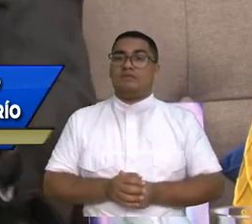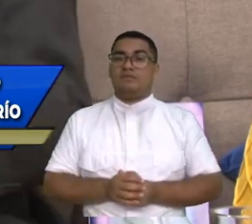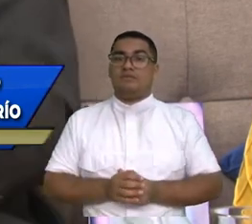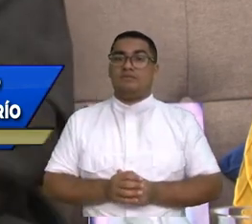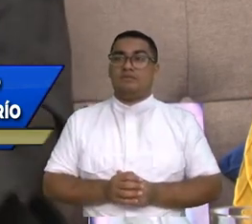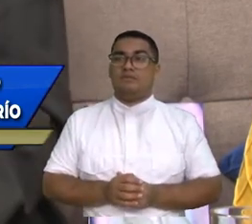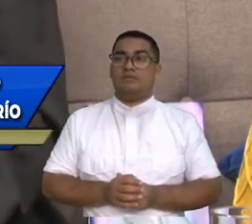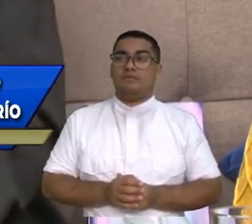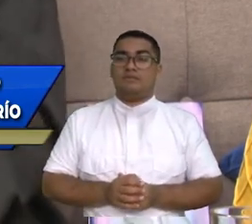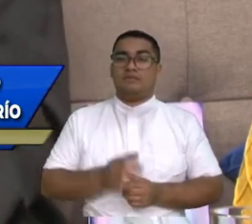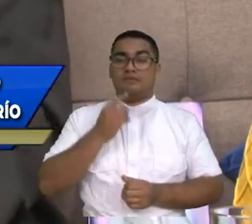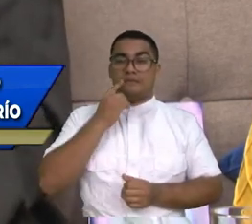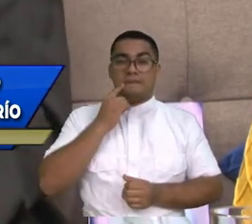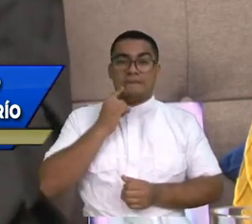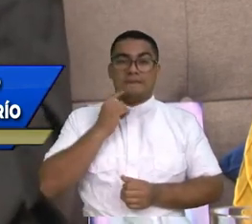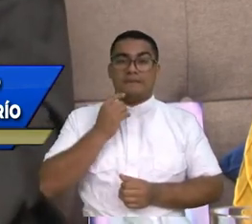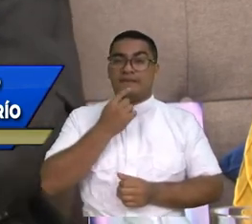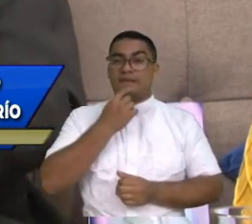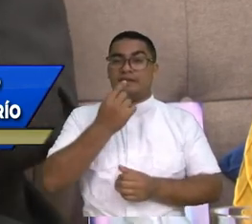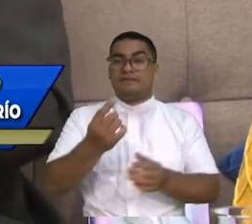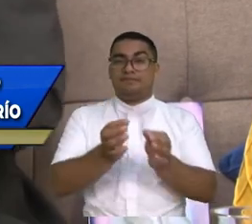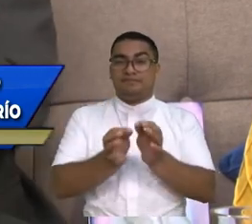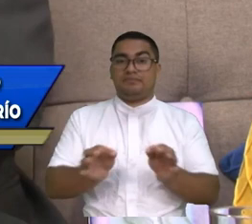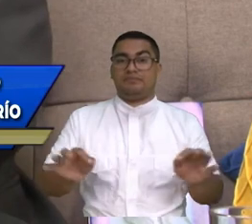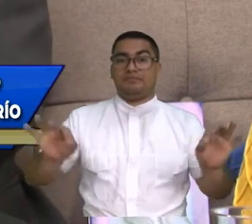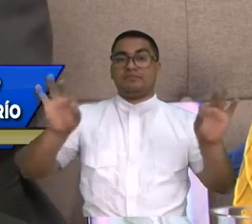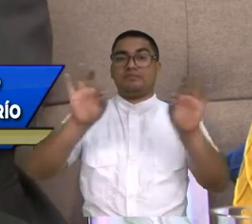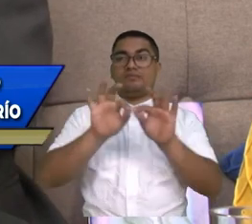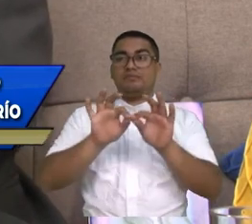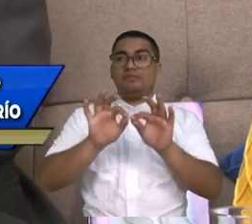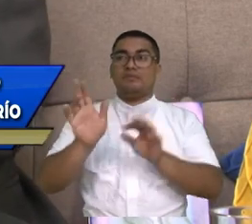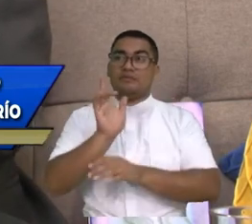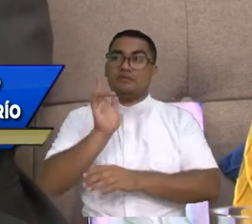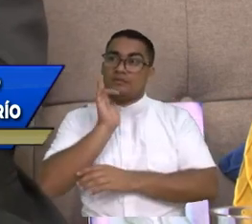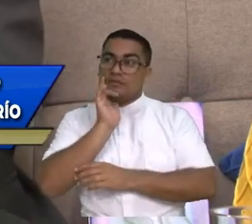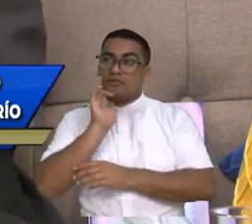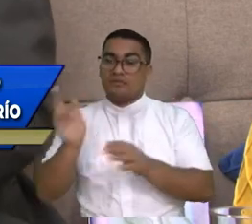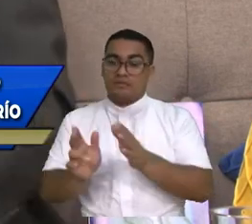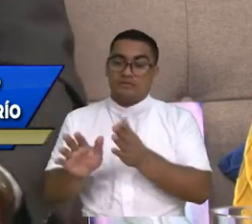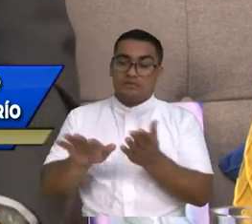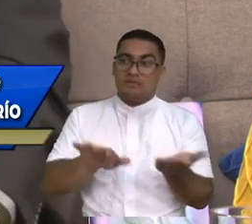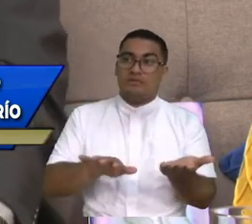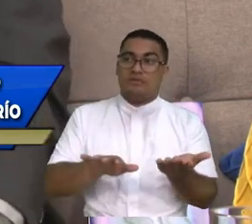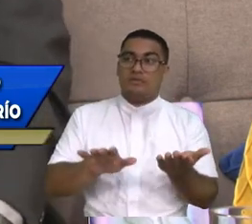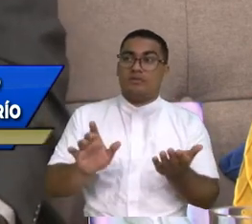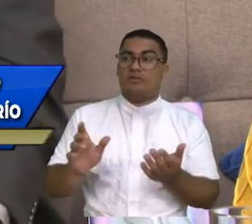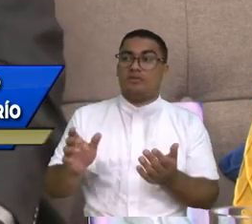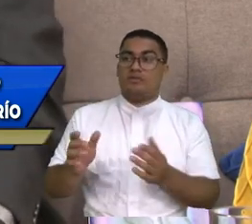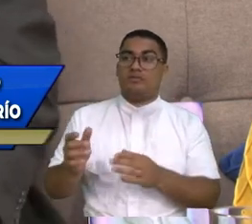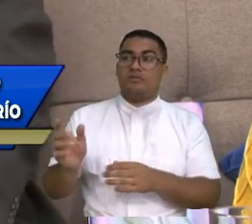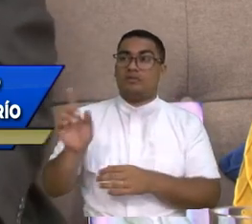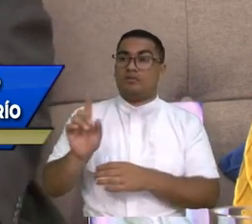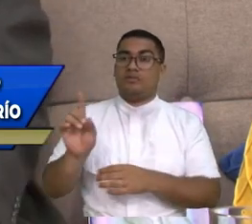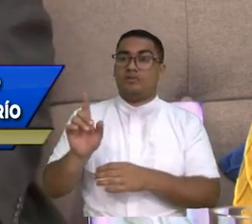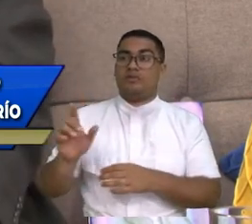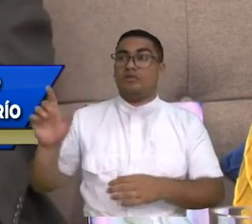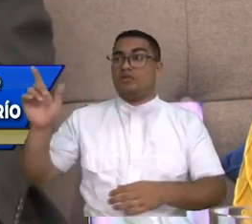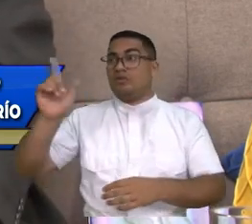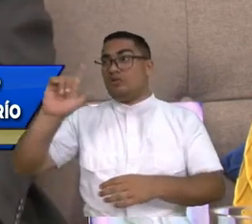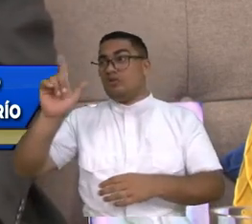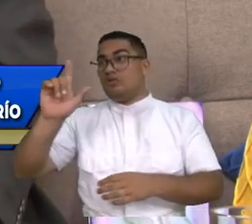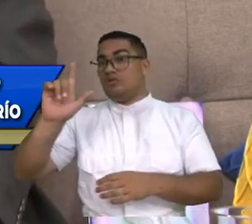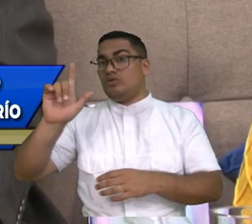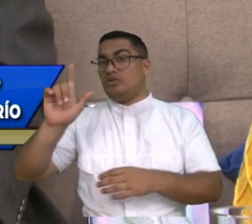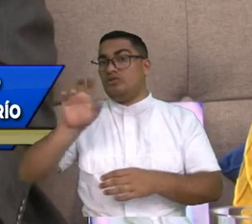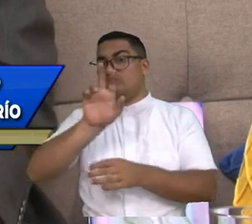Claro. Es importante señalar que al momento de la muerte de Rubén Darío, murió un domingo, el lunes se recibieron más de 2.000 telegramas en un